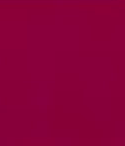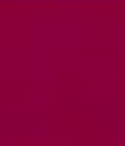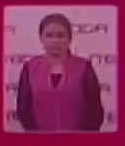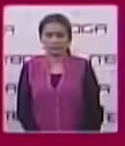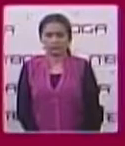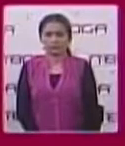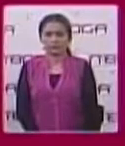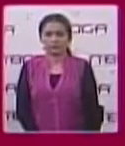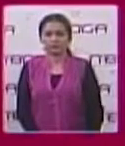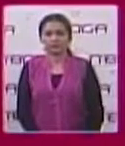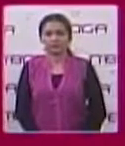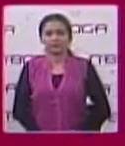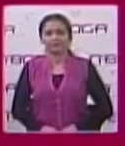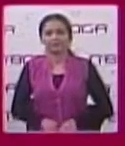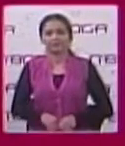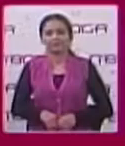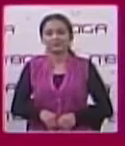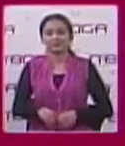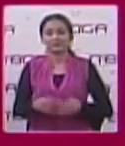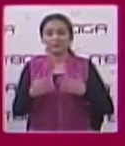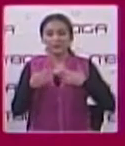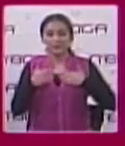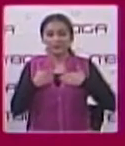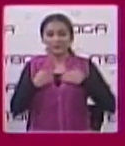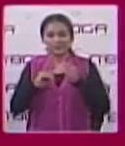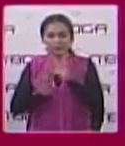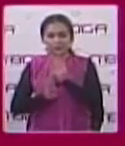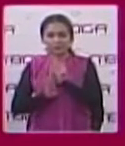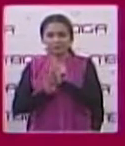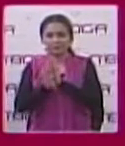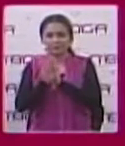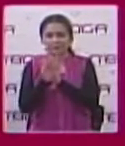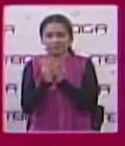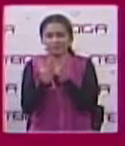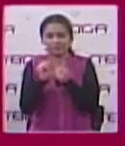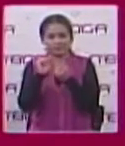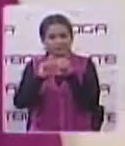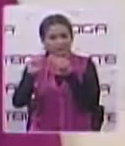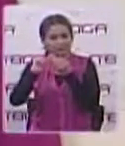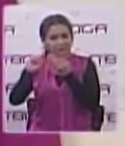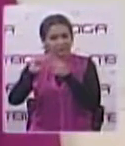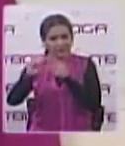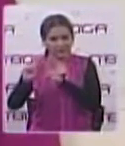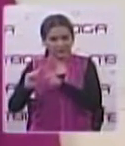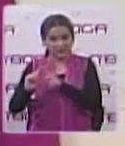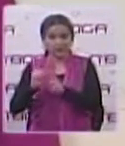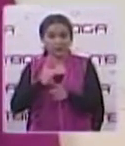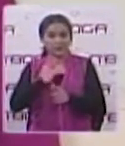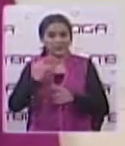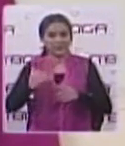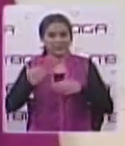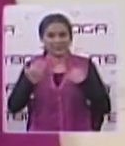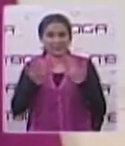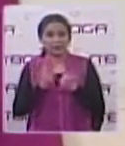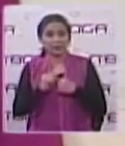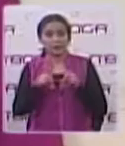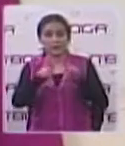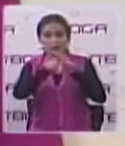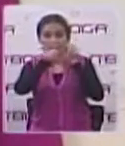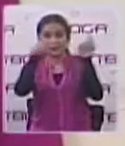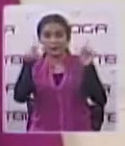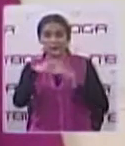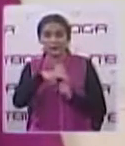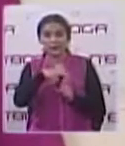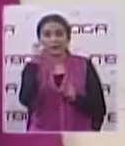Mire, yo considero y el mayor logro que creo que he tenido es poder trabajar en una compañía como Coca-Cola que